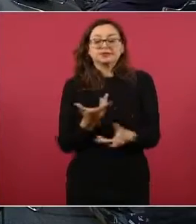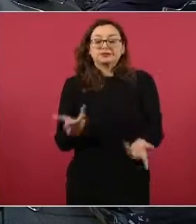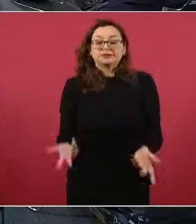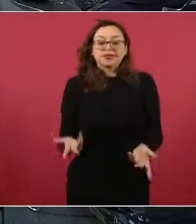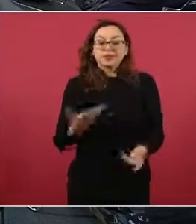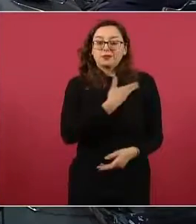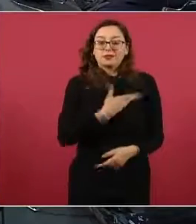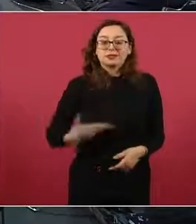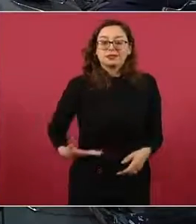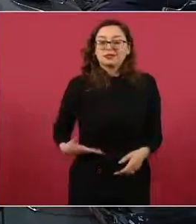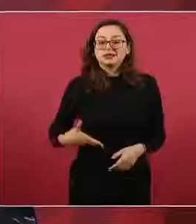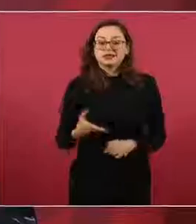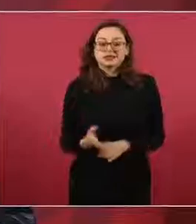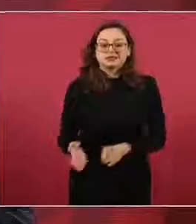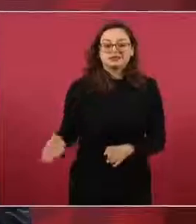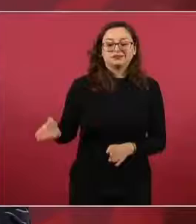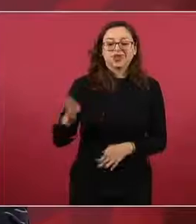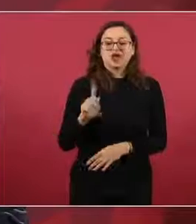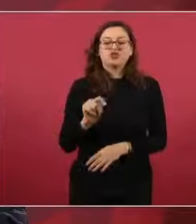antes, hace